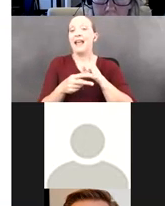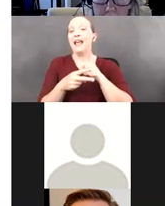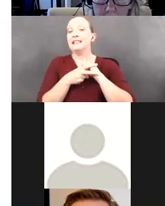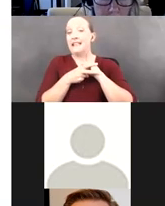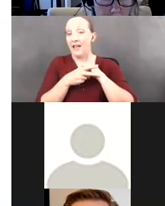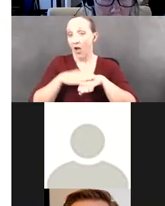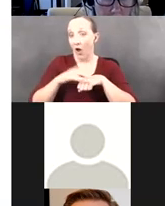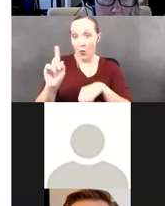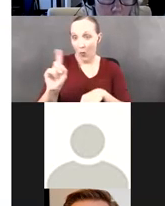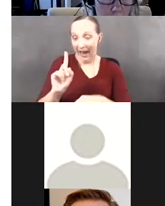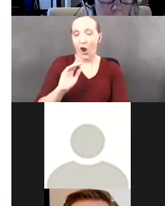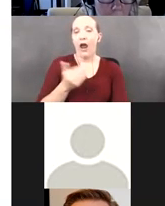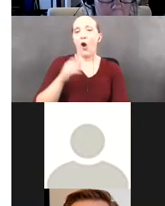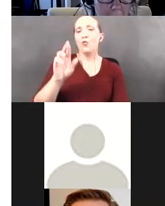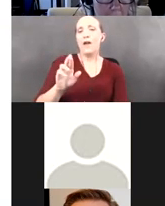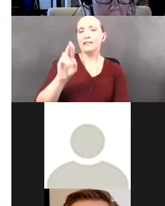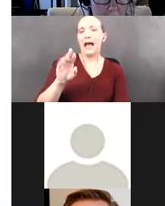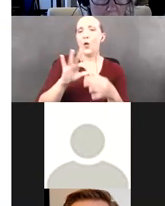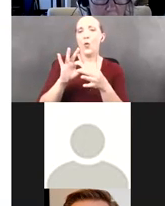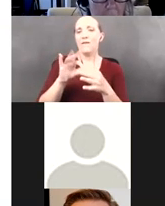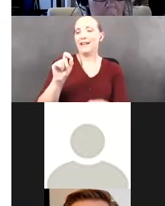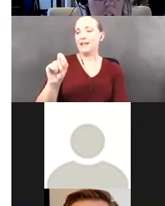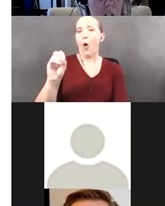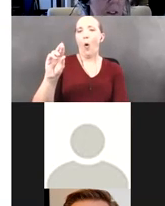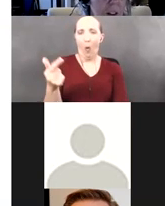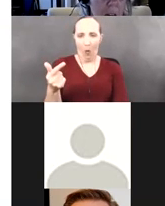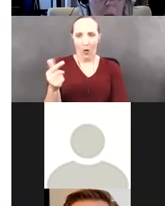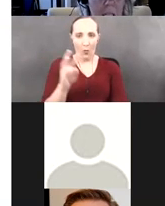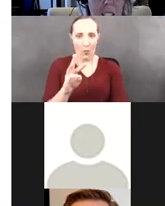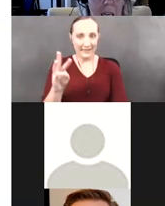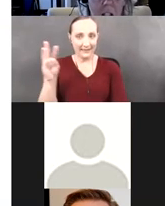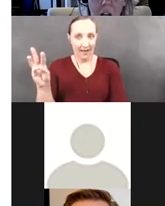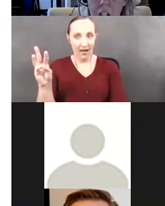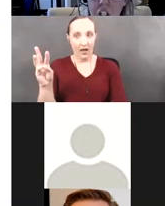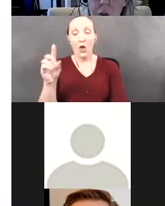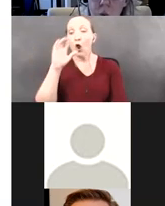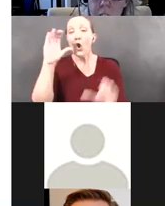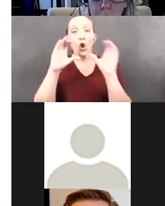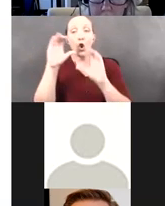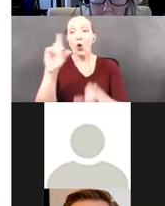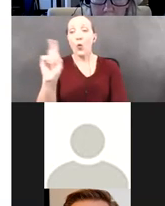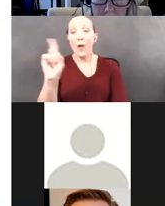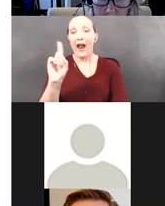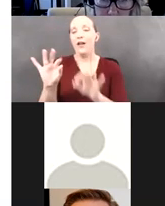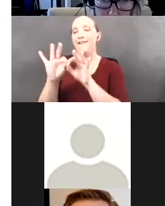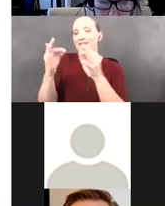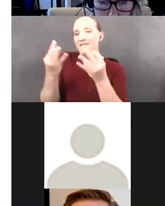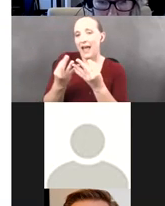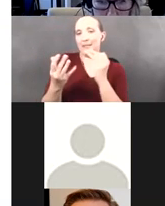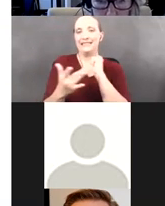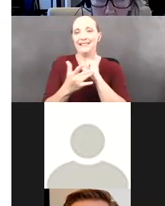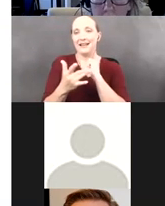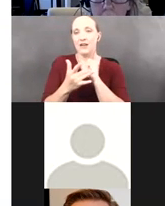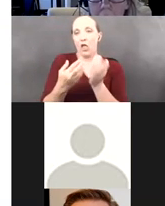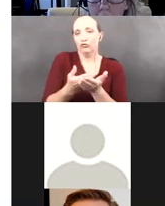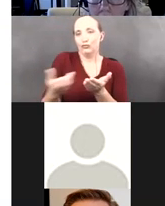estará disponible riversideunified.org en nuestra website página web de under the Family riversideunified.org Technology bajo